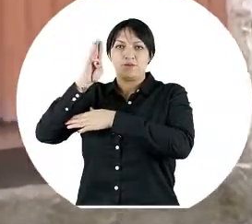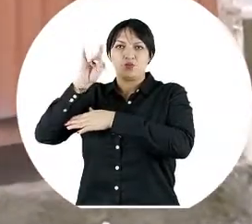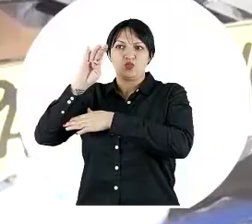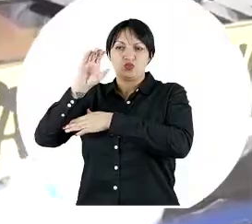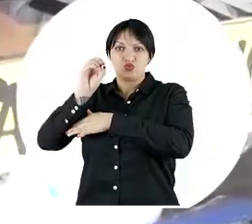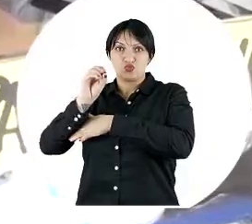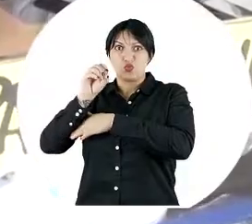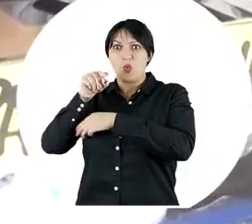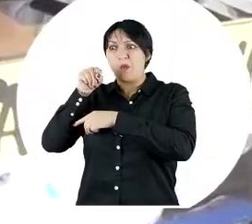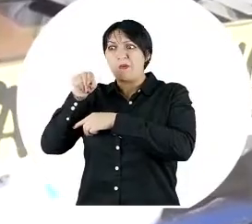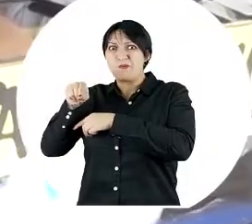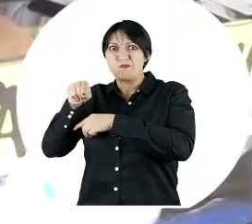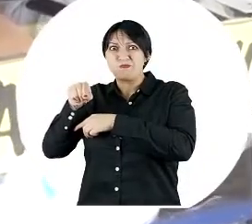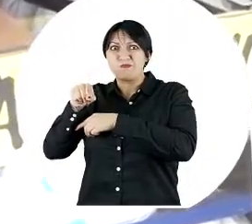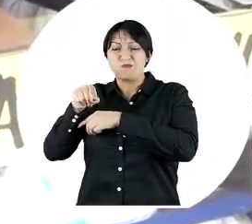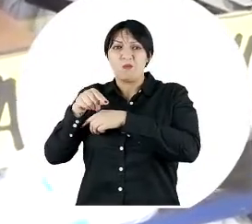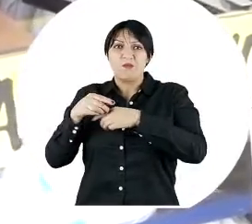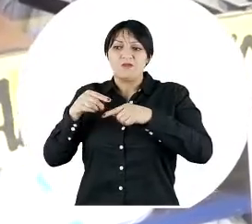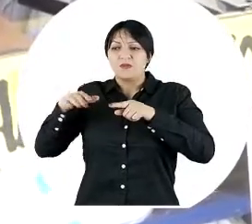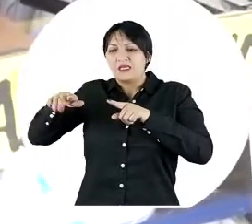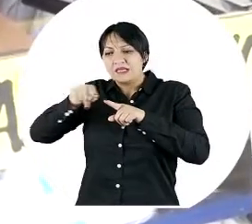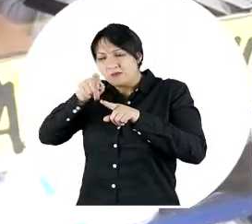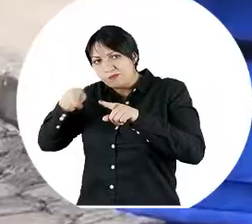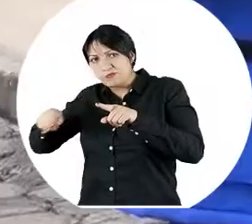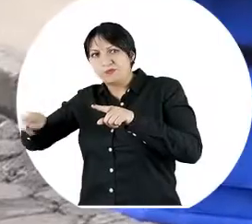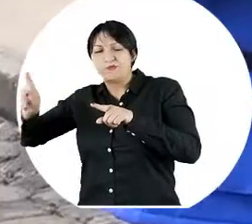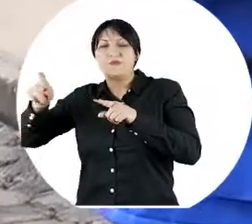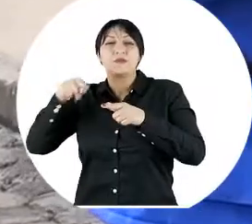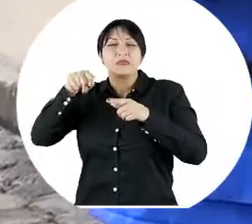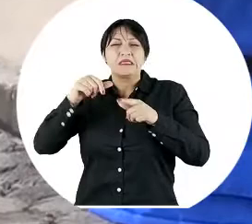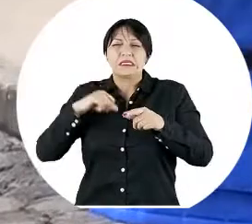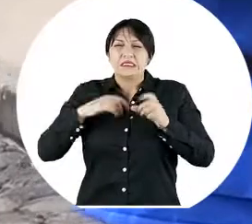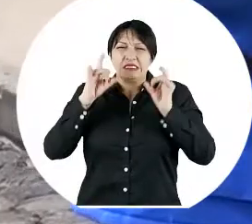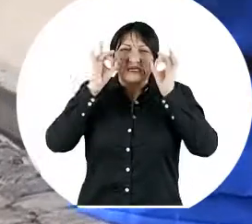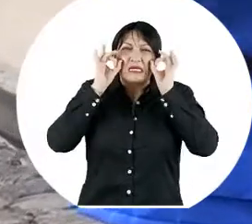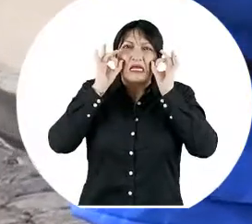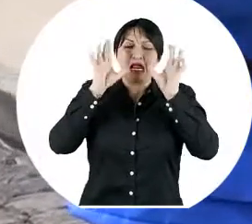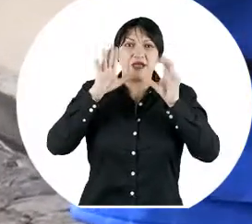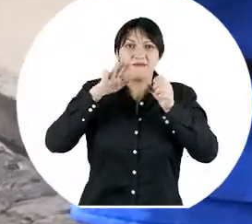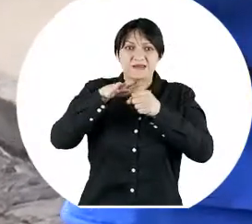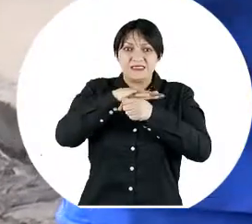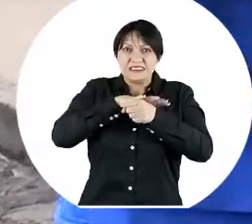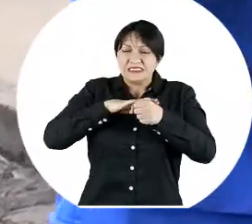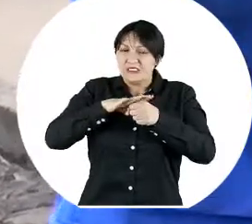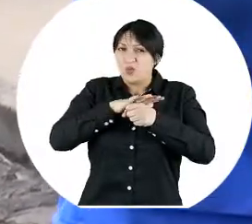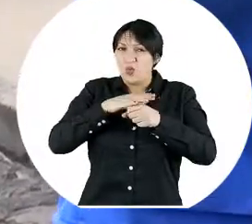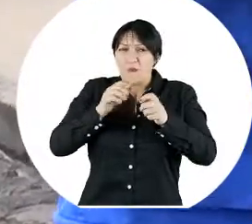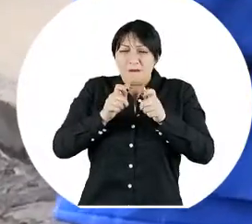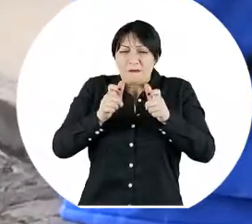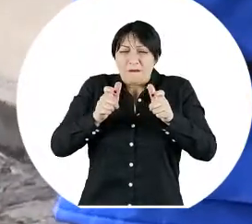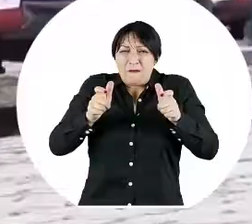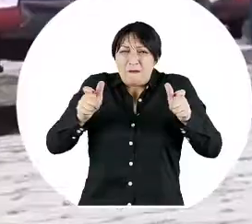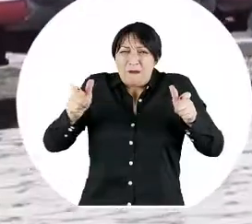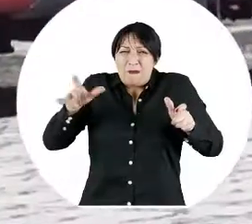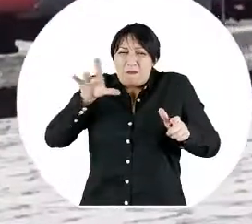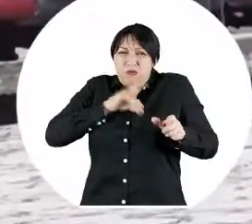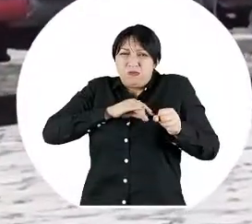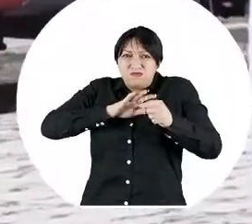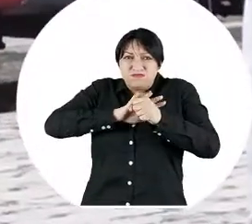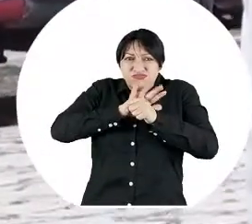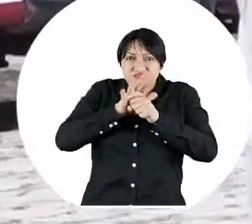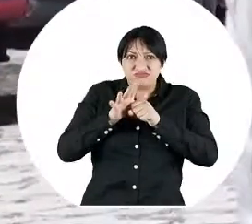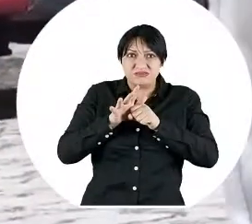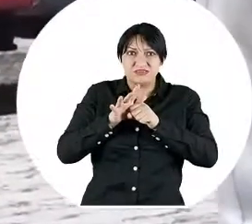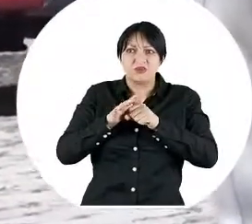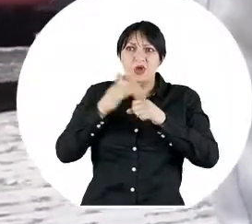tiene, hacer una campaña de sensibilización, de educación cultural, de cultura ciudadana en especial, para que las personas